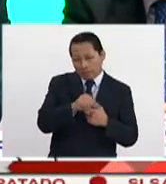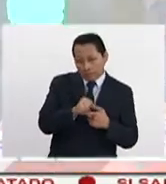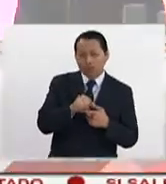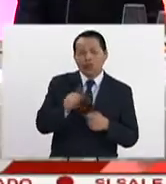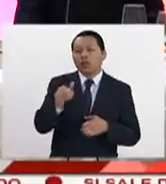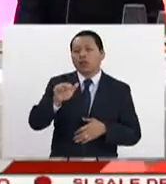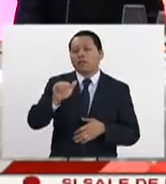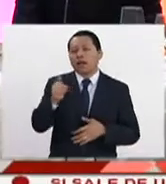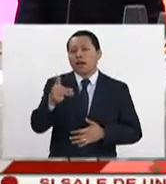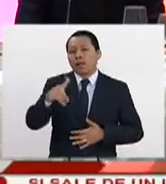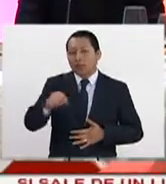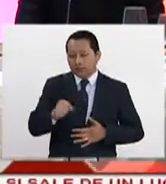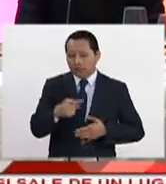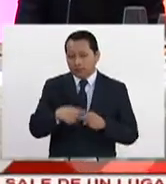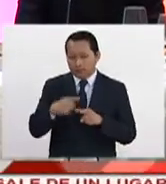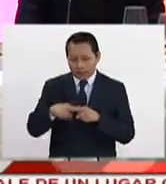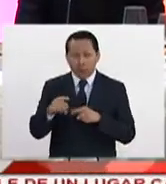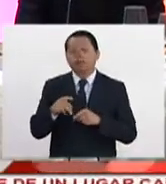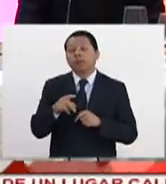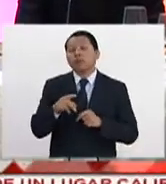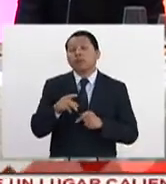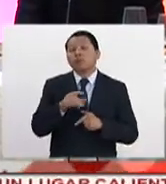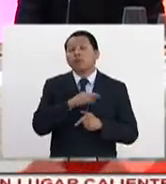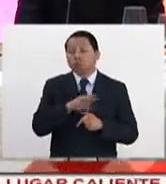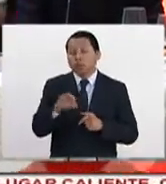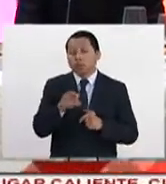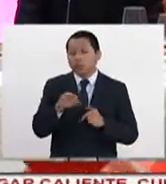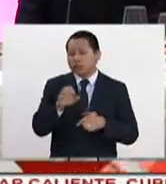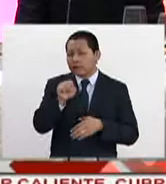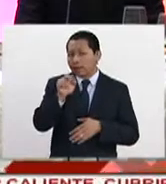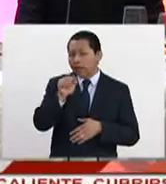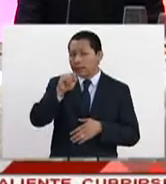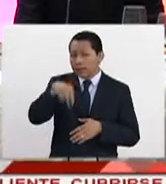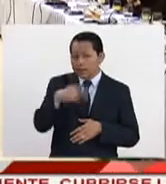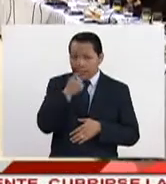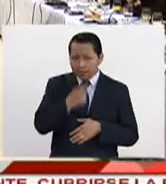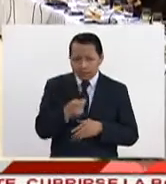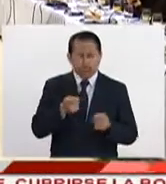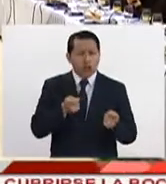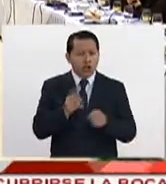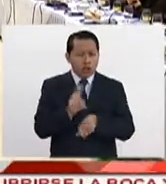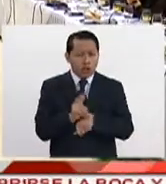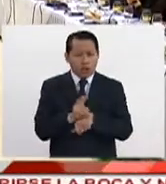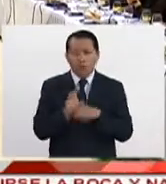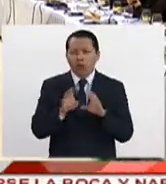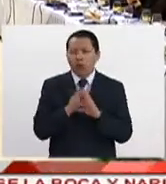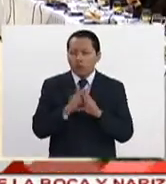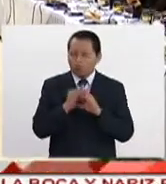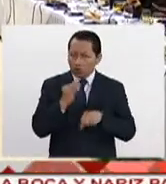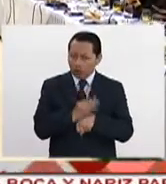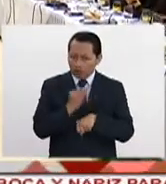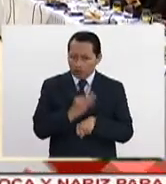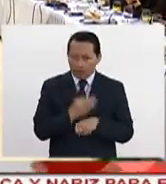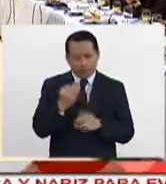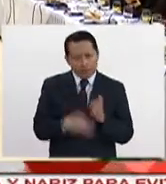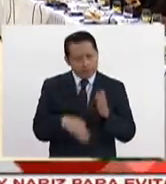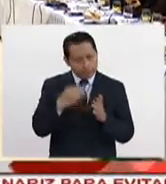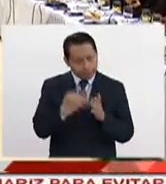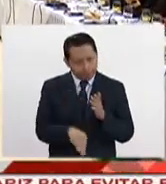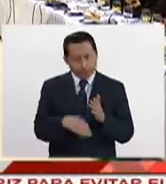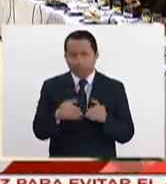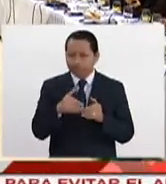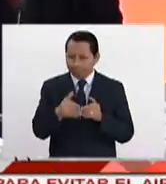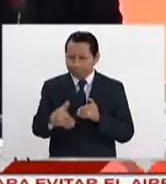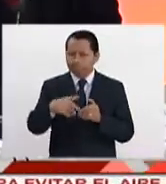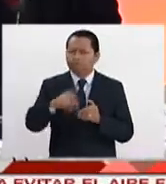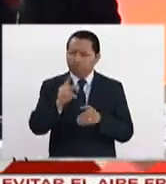Bahamas Leaks. En el caso de los Paradise Papers, Santín Quiroz reconoció que los actos de control están en una etapa incipiente. Sin embargo, ya